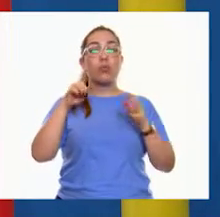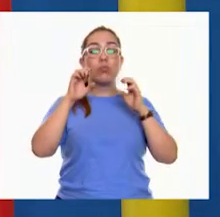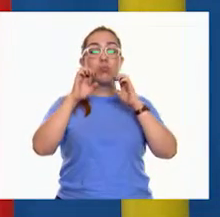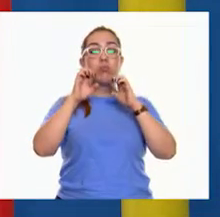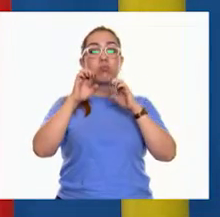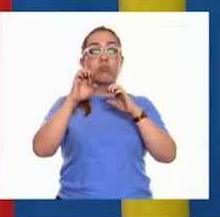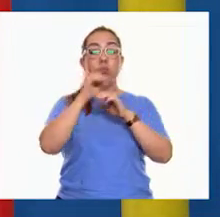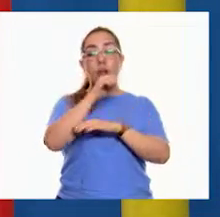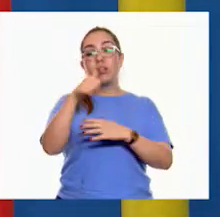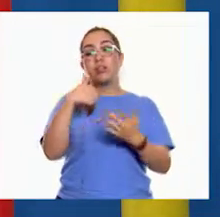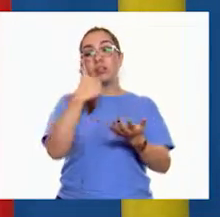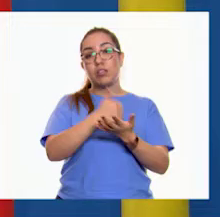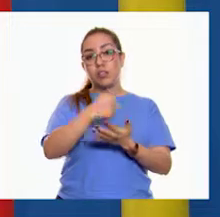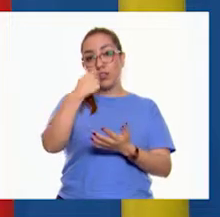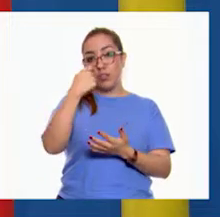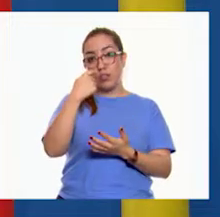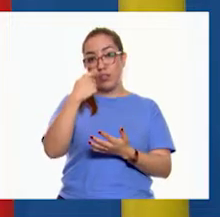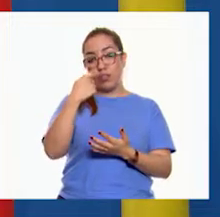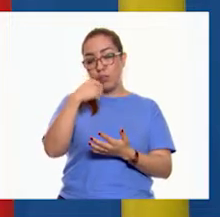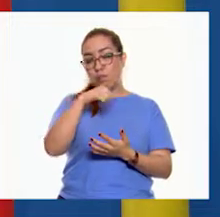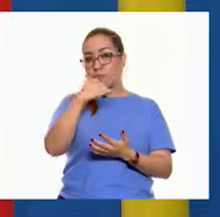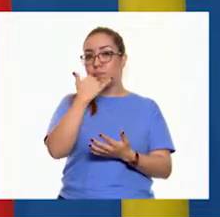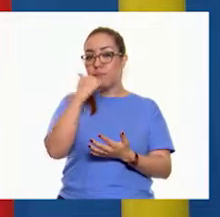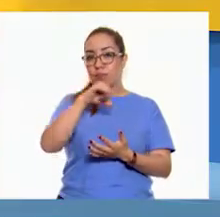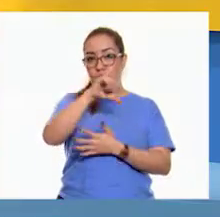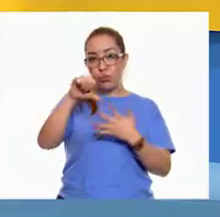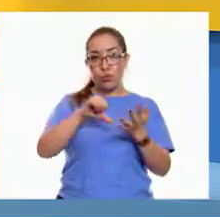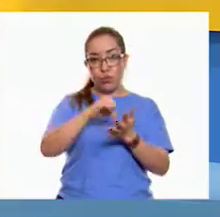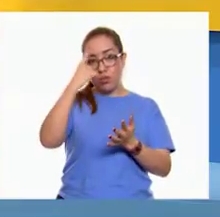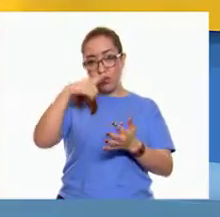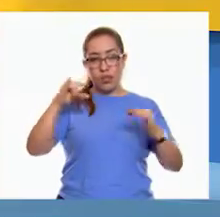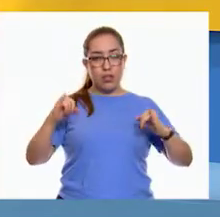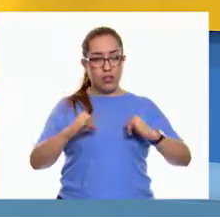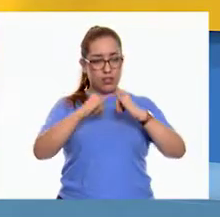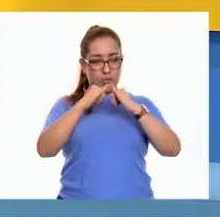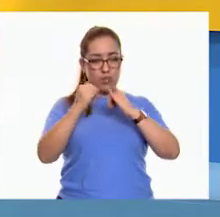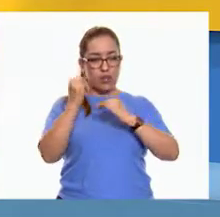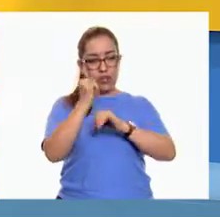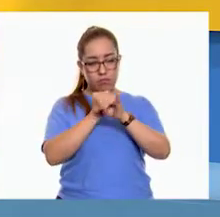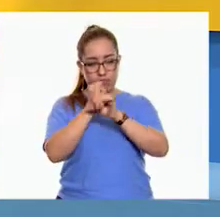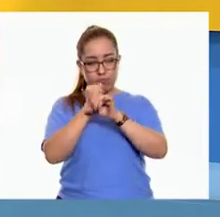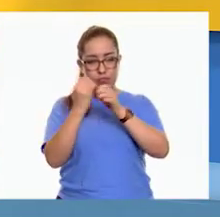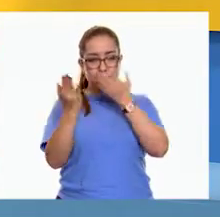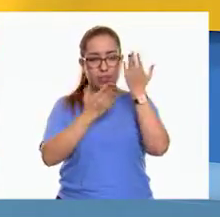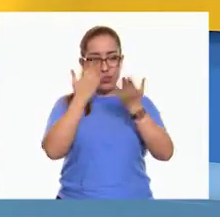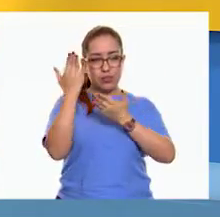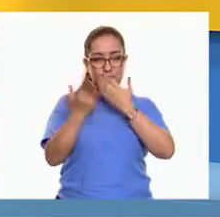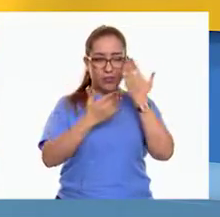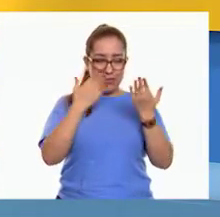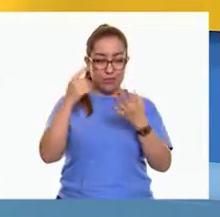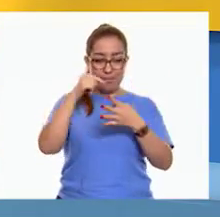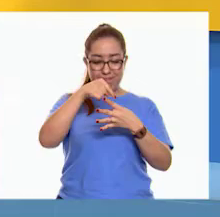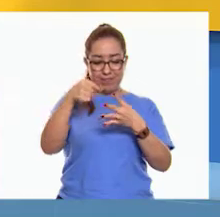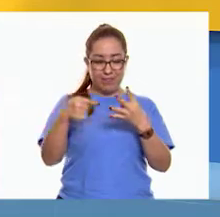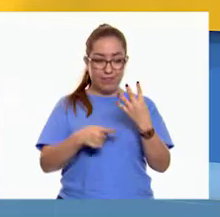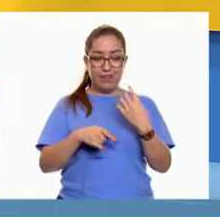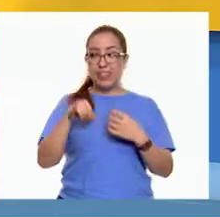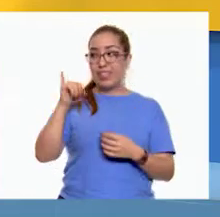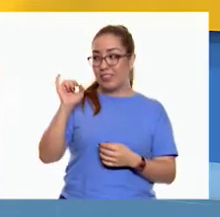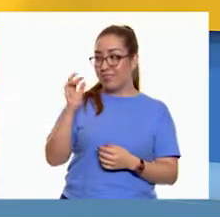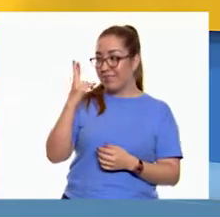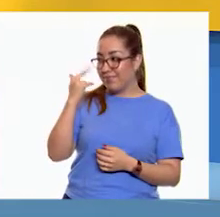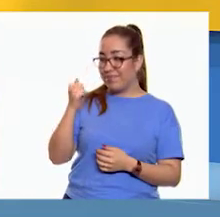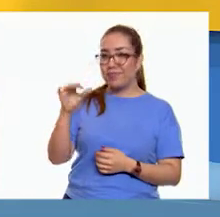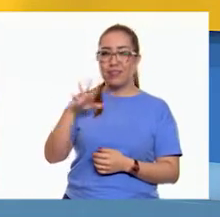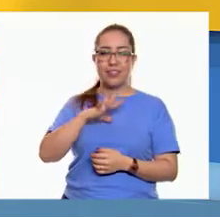Monterrey de Nuevo León en 1991. Exacto. Estos son ejemplos de ese tipo de espacios. Y aunque llegue a parecer que